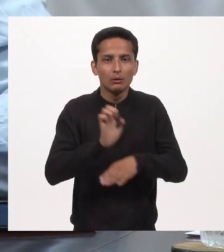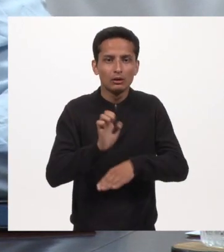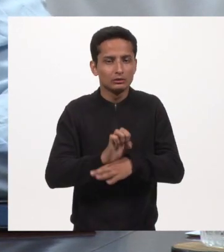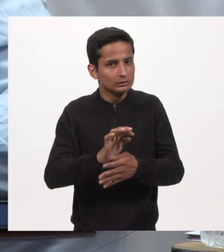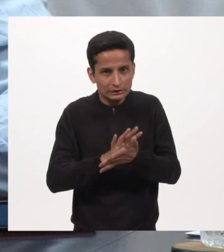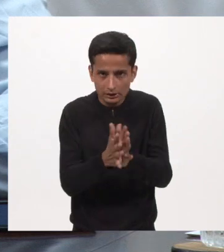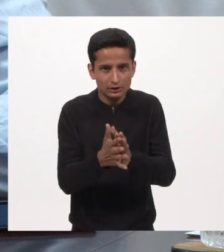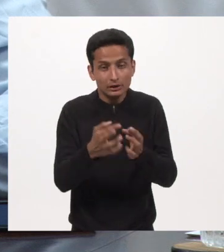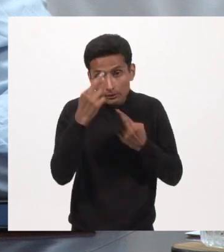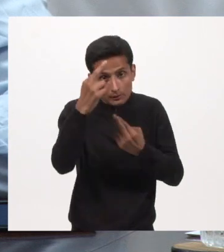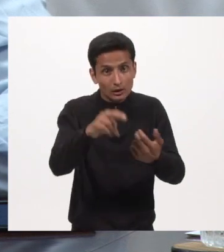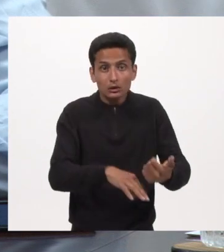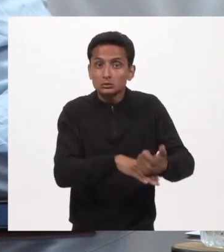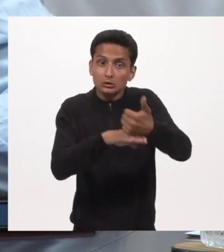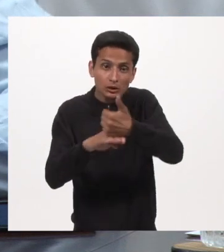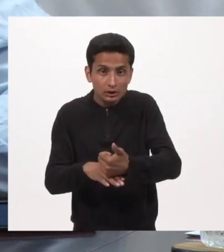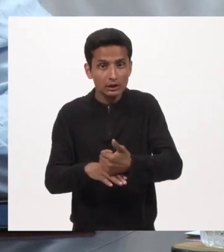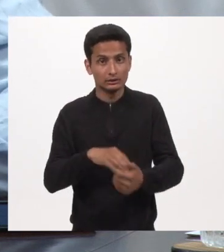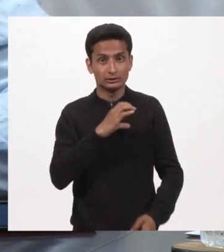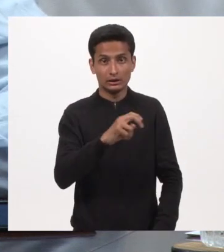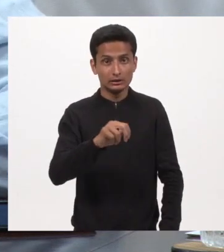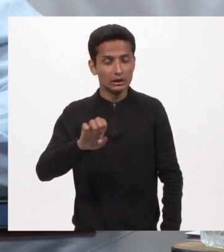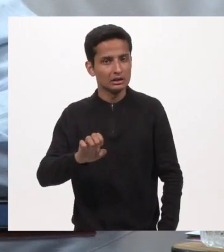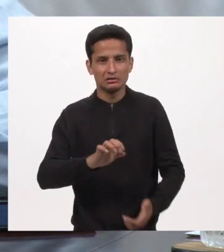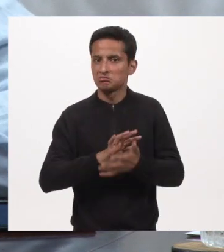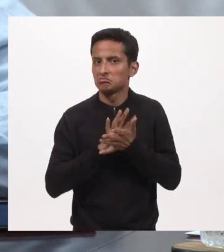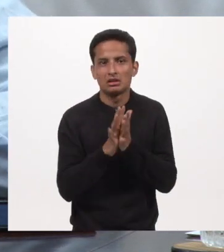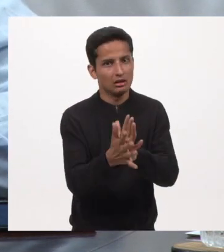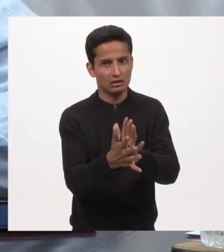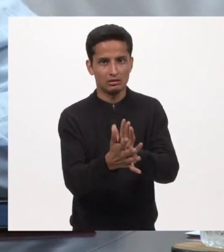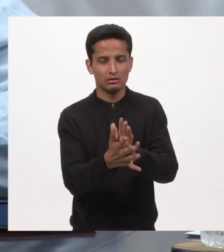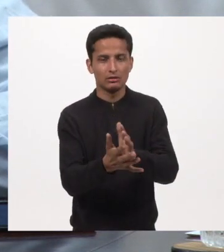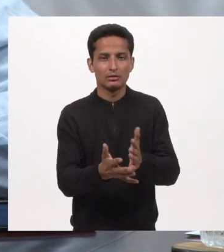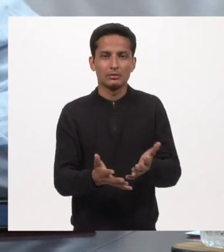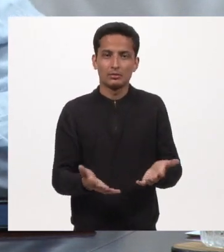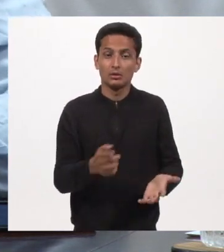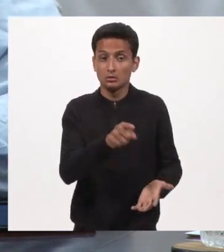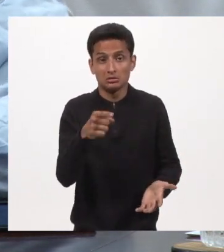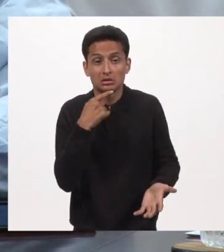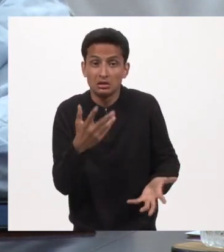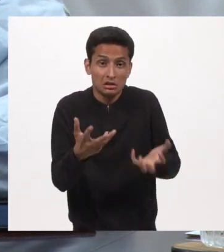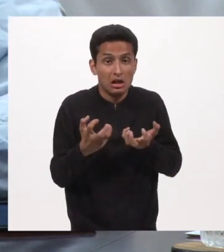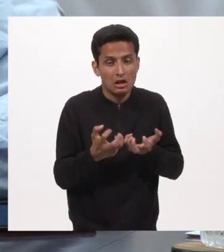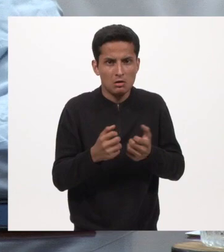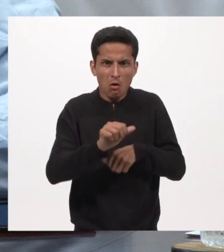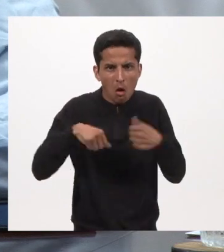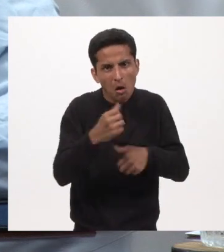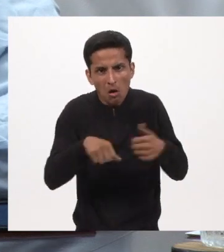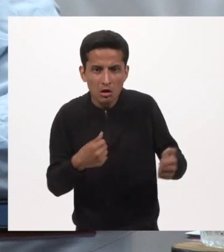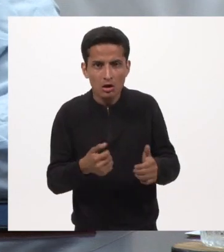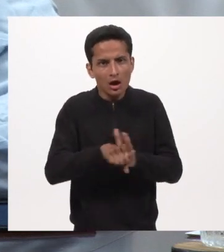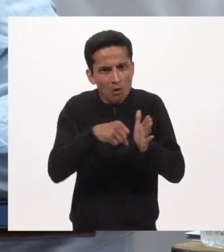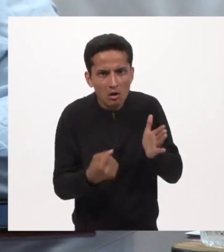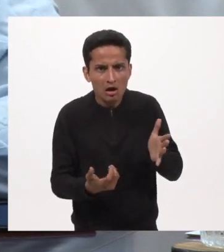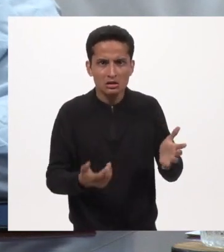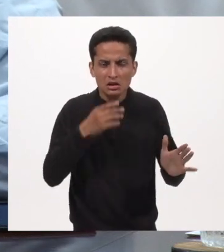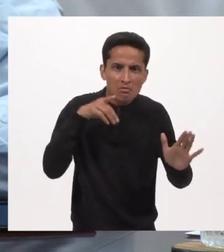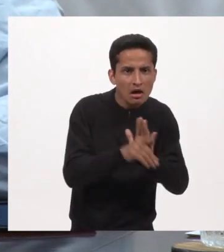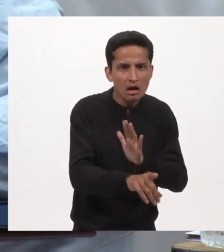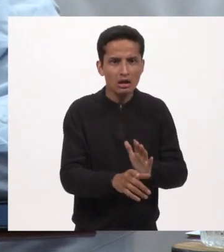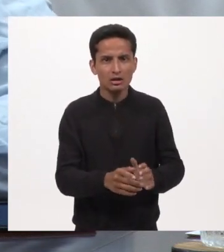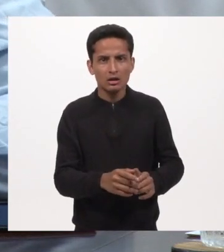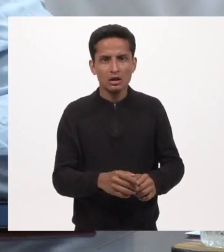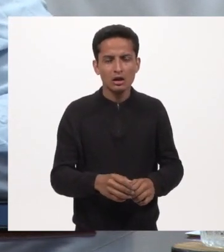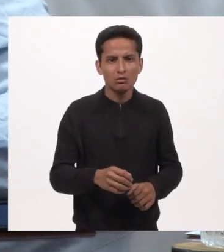al Estado, una falta de respeto a la dignidad del Consejo Nacional Electoral. Y así pretenden y amenazan, seguir